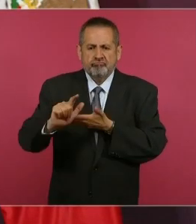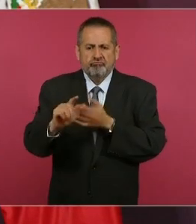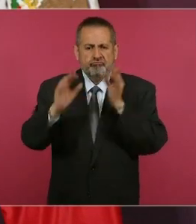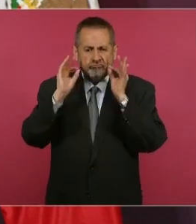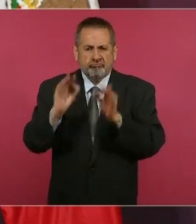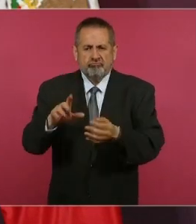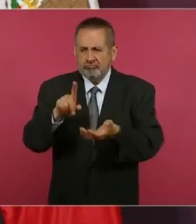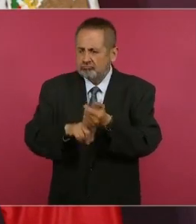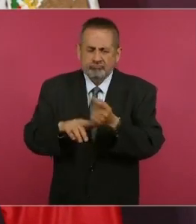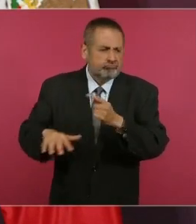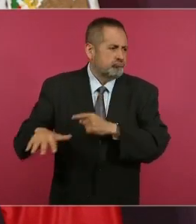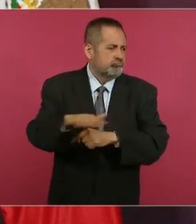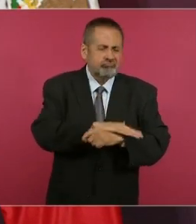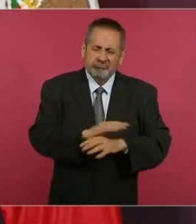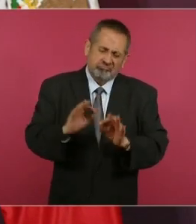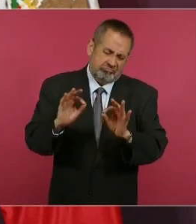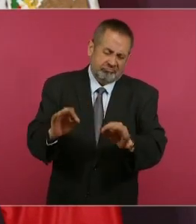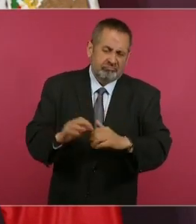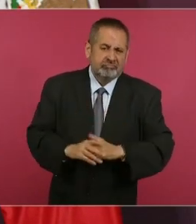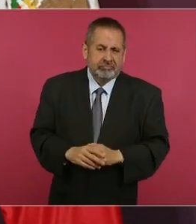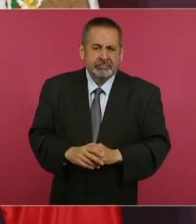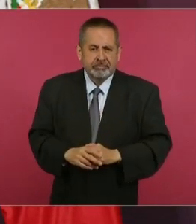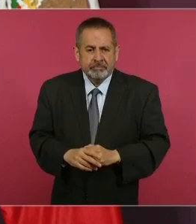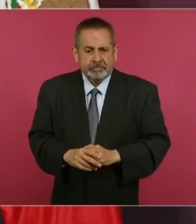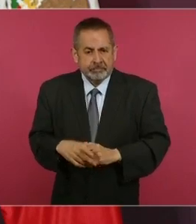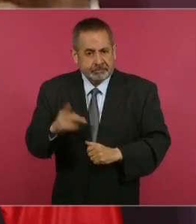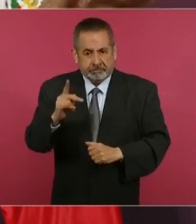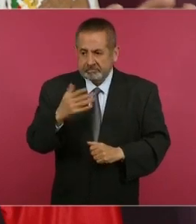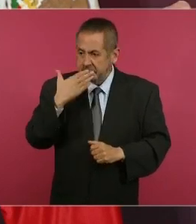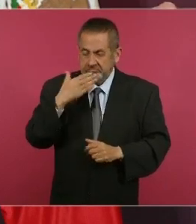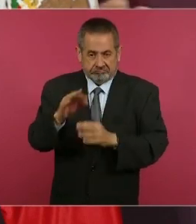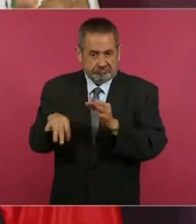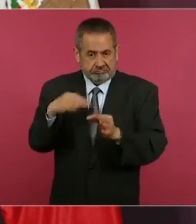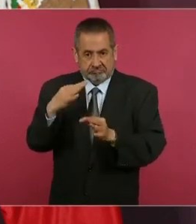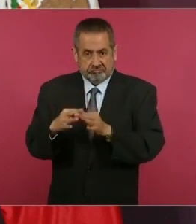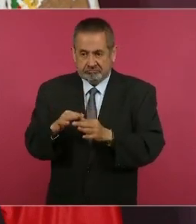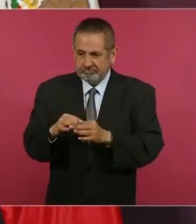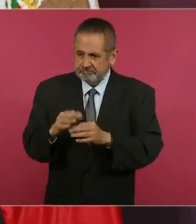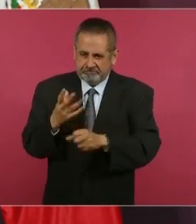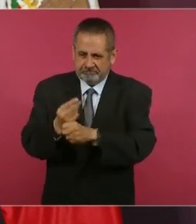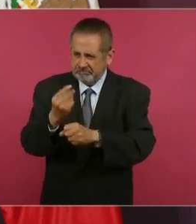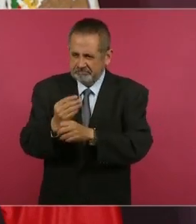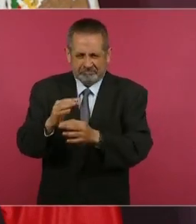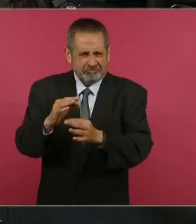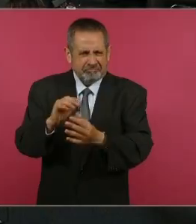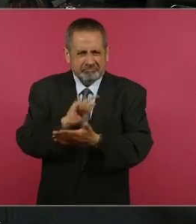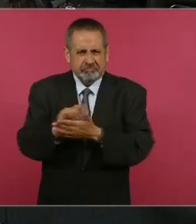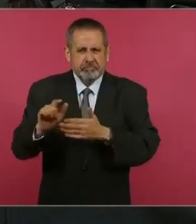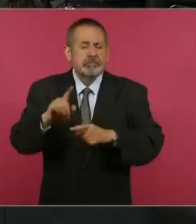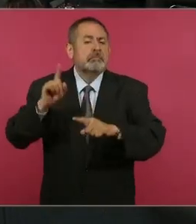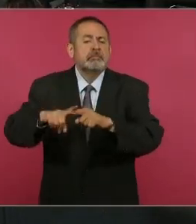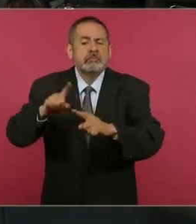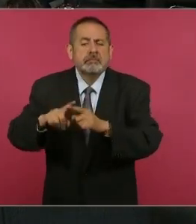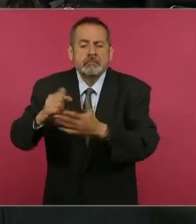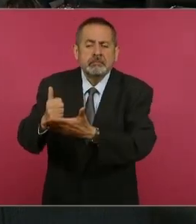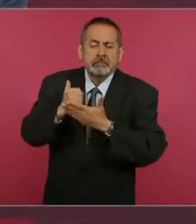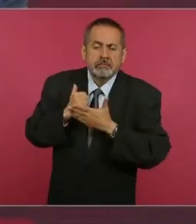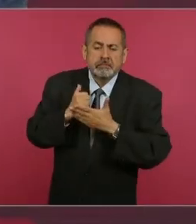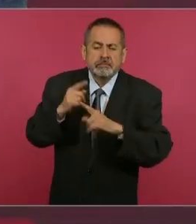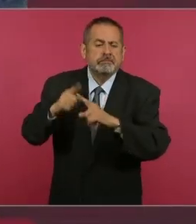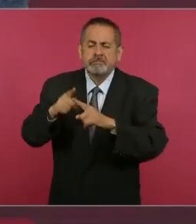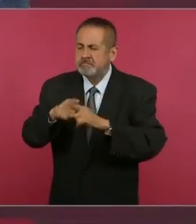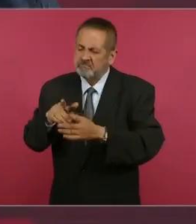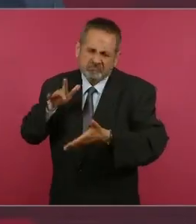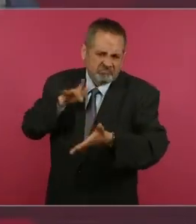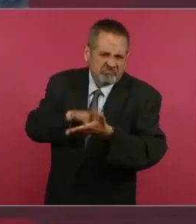de sargazos a las playas, pero resolvimos. ¿Quién me ayudó? ¿Quién nos